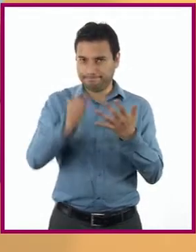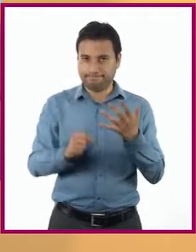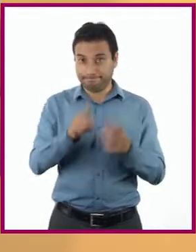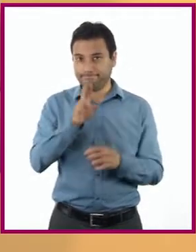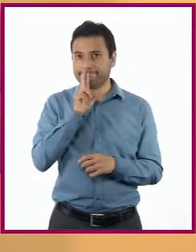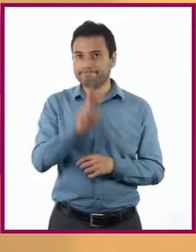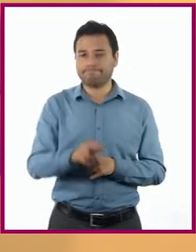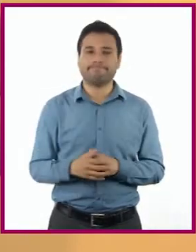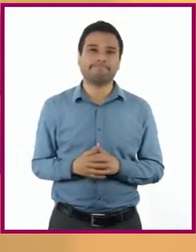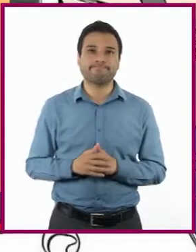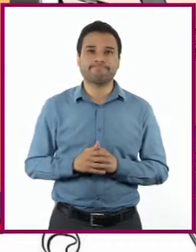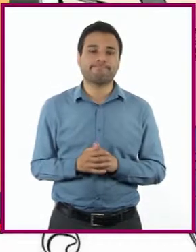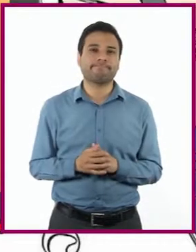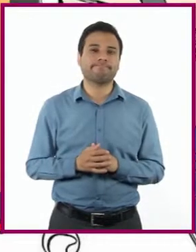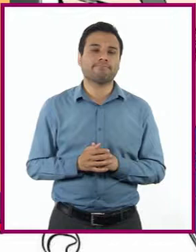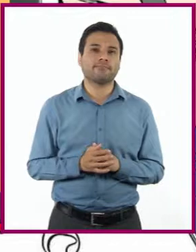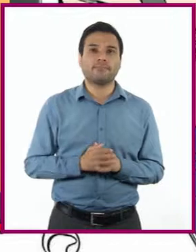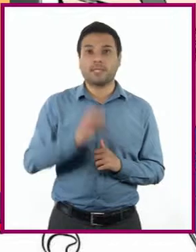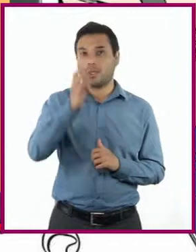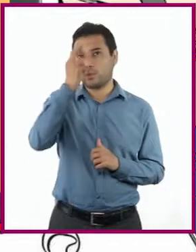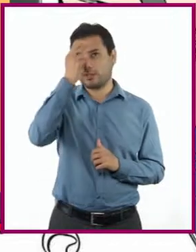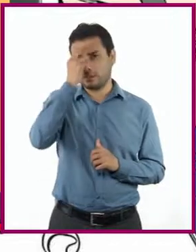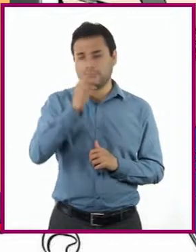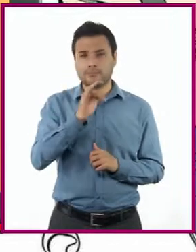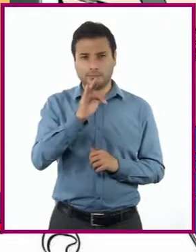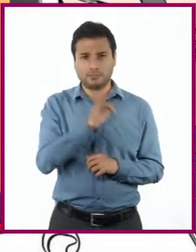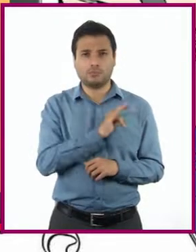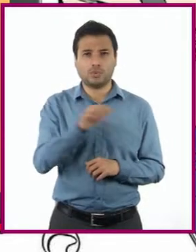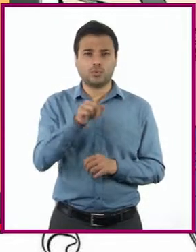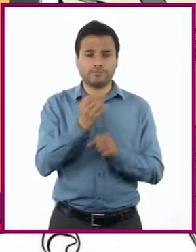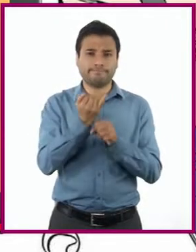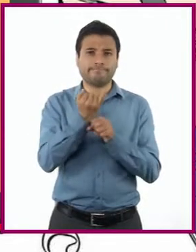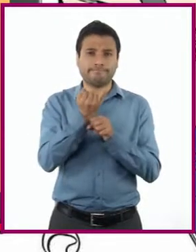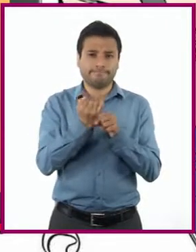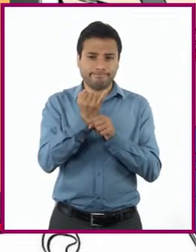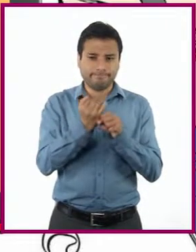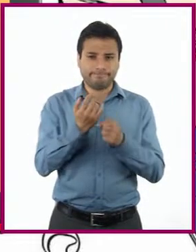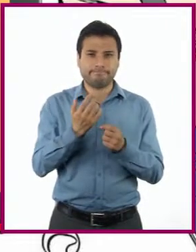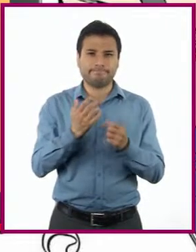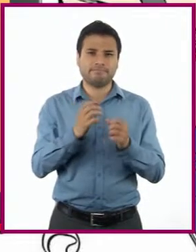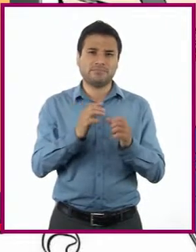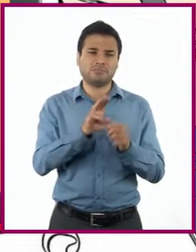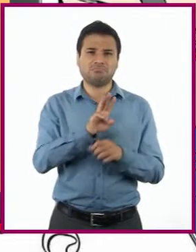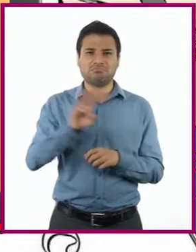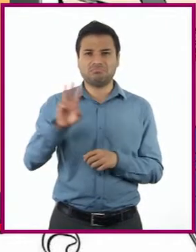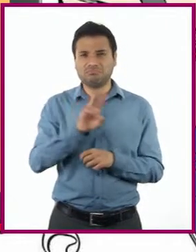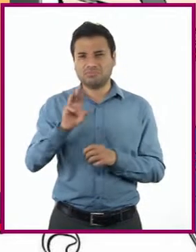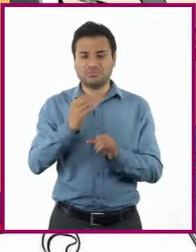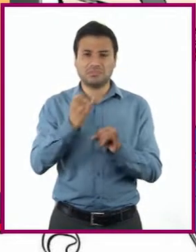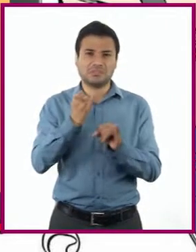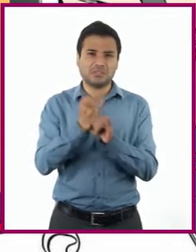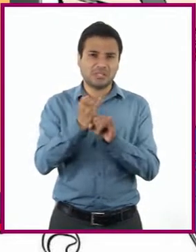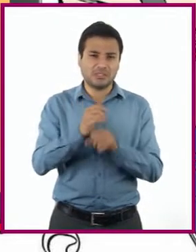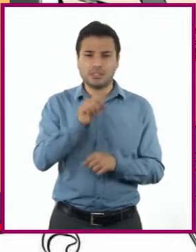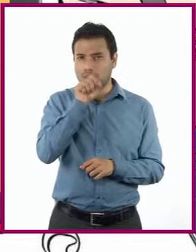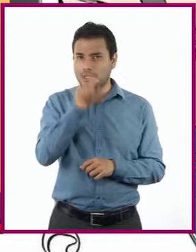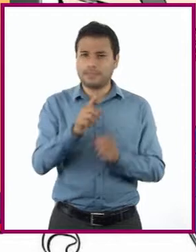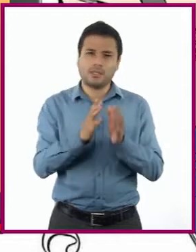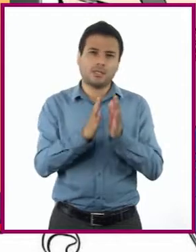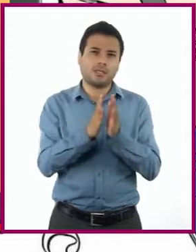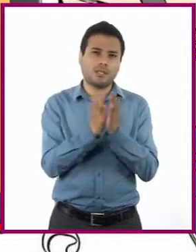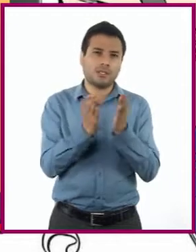sesión. Recuerden que también pueden investigar en páginas confiables de Internet y en otros libros de